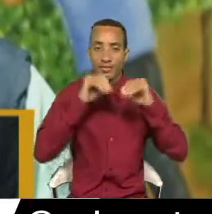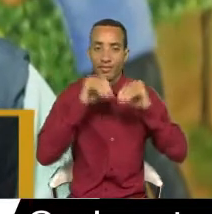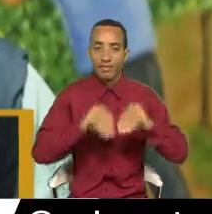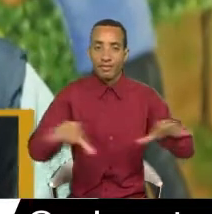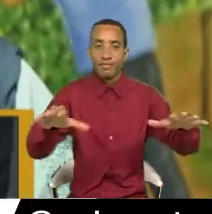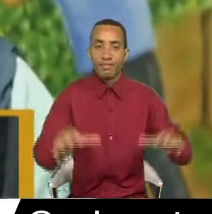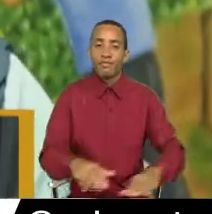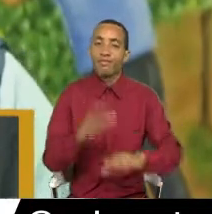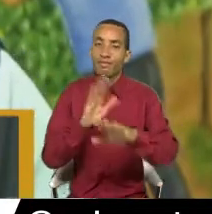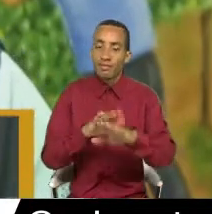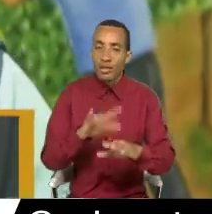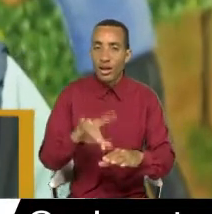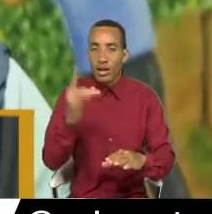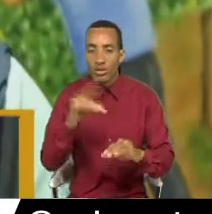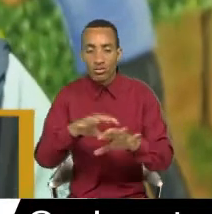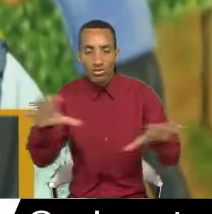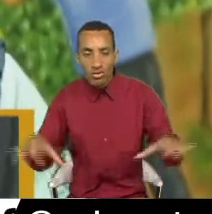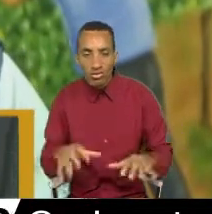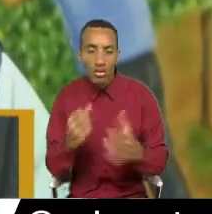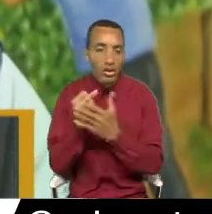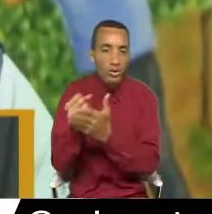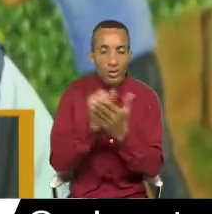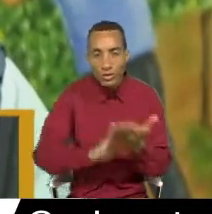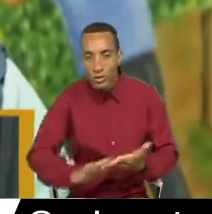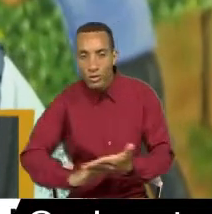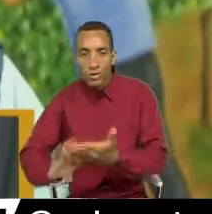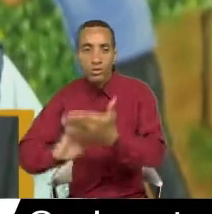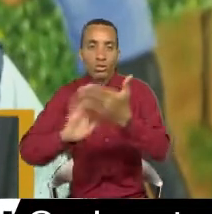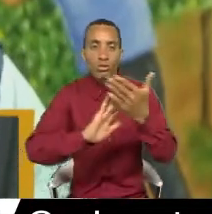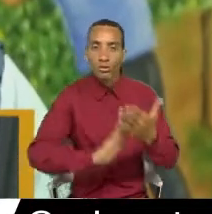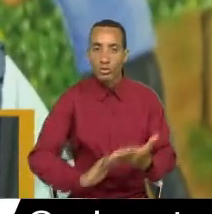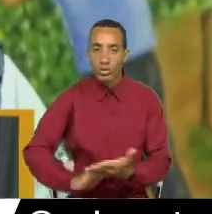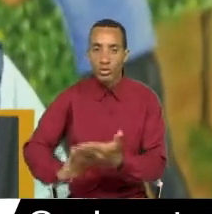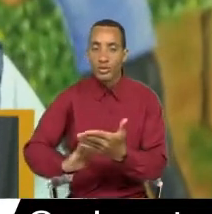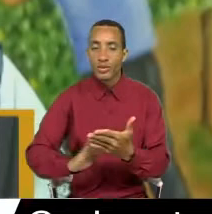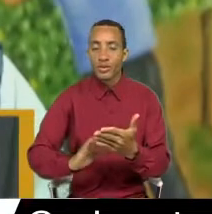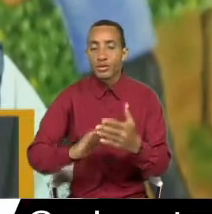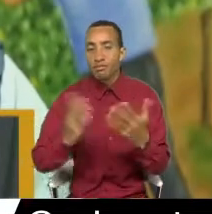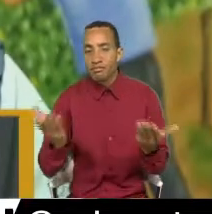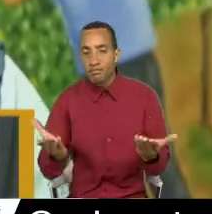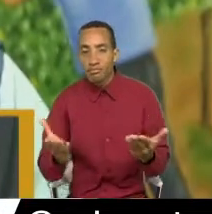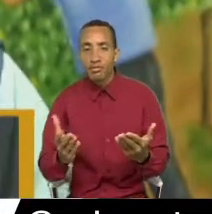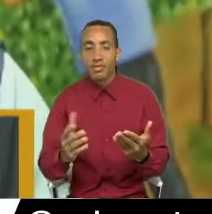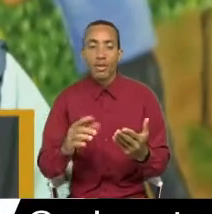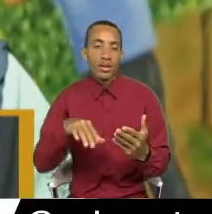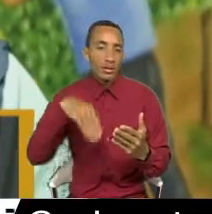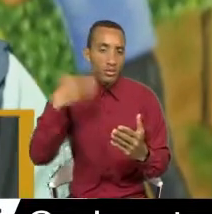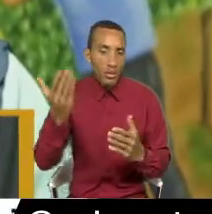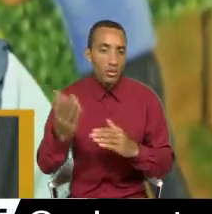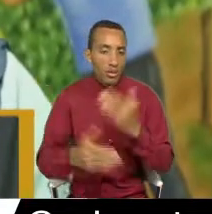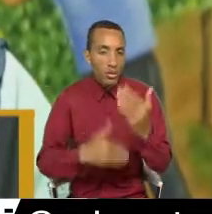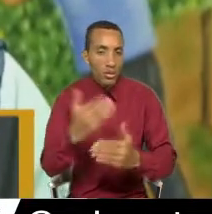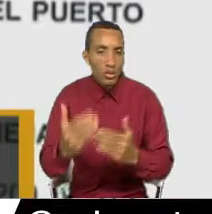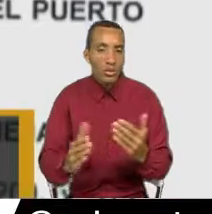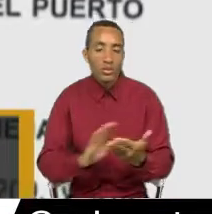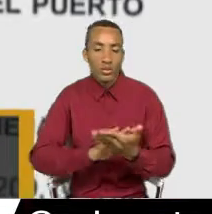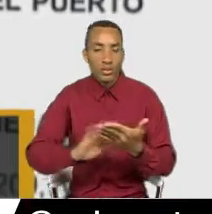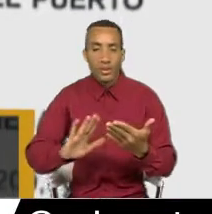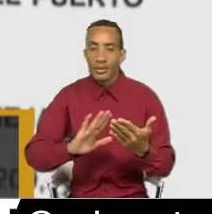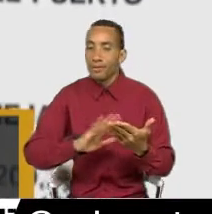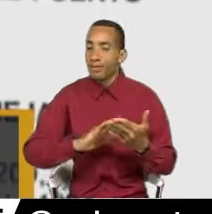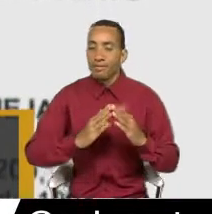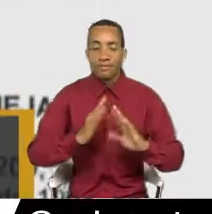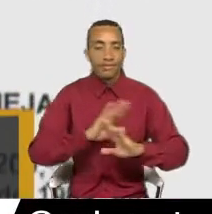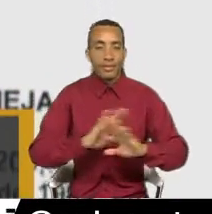a corto, mediano y largo plazo para dar solución a todo este evento y superar esta calamidad pública. El